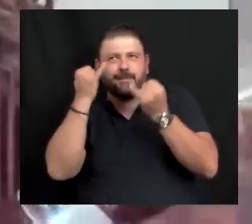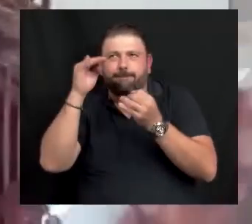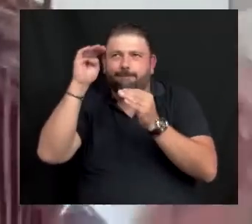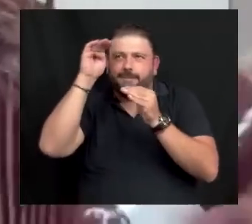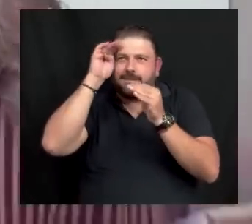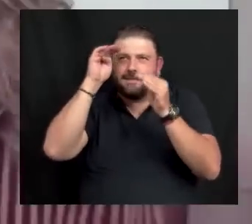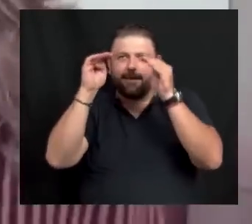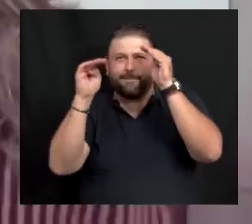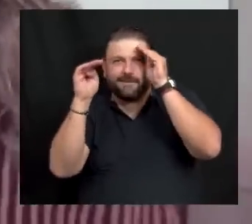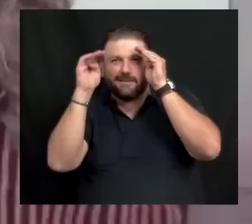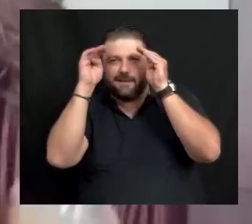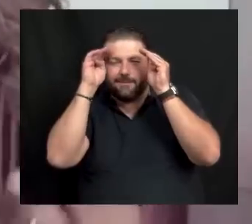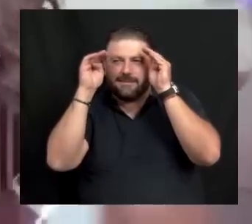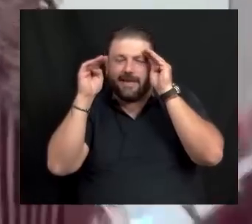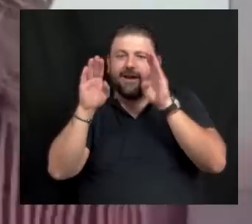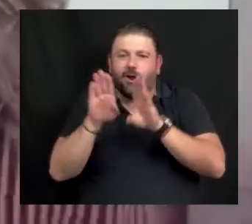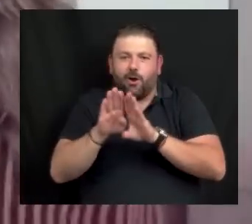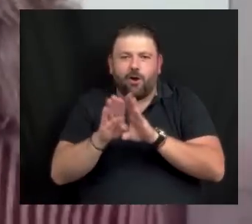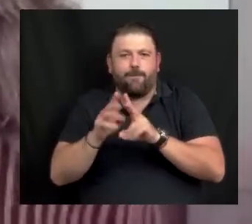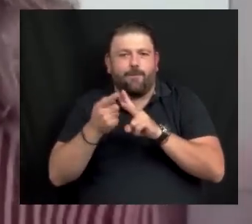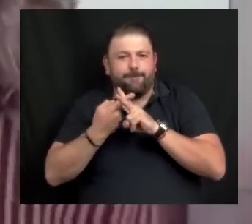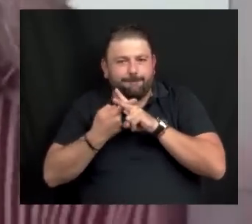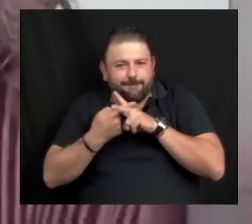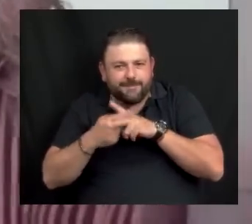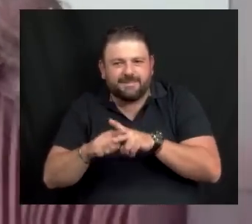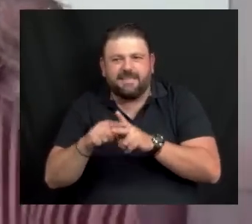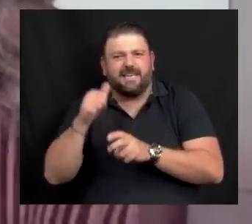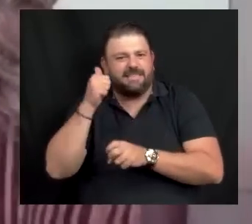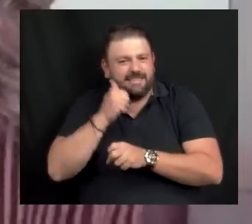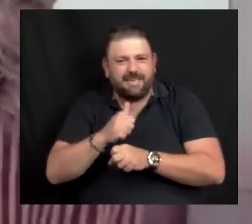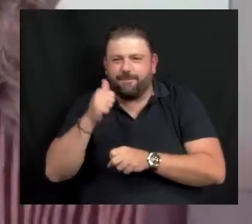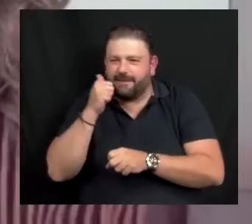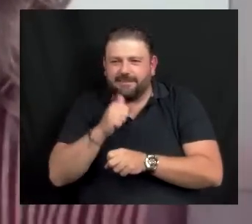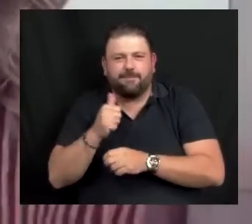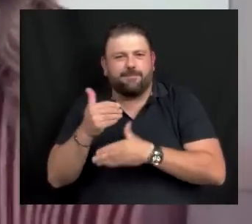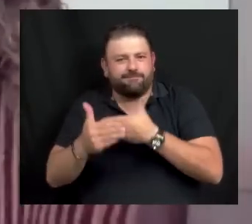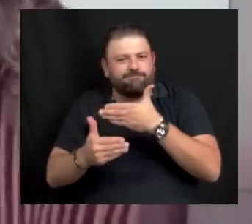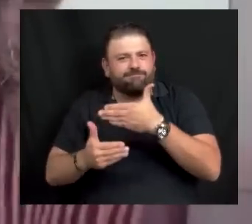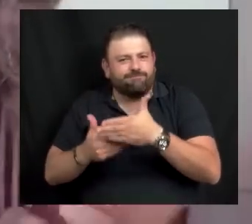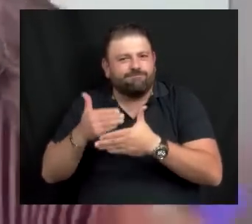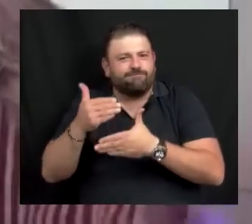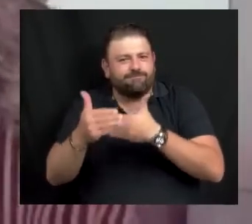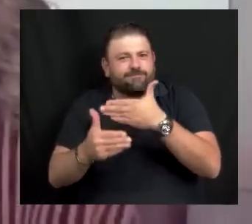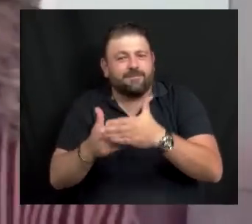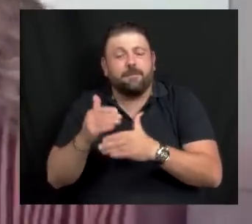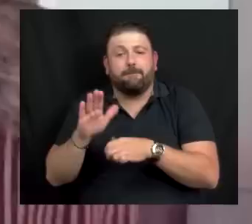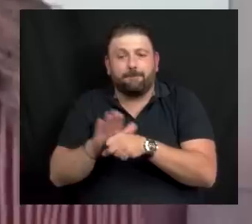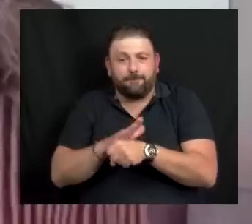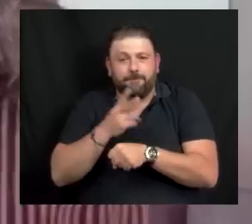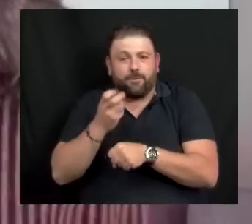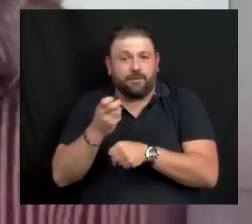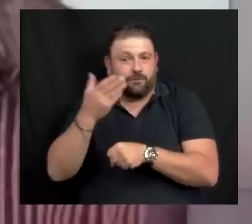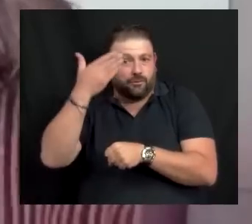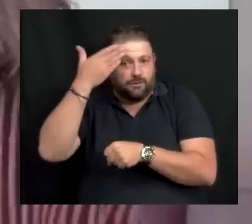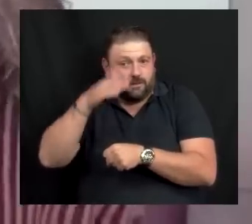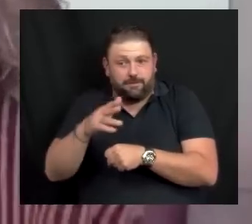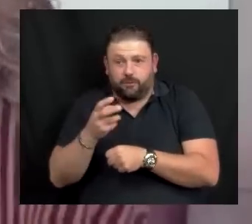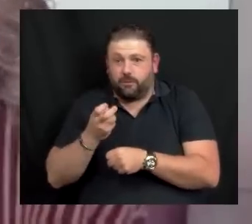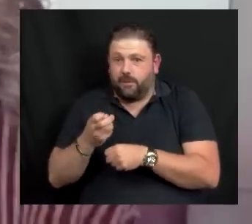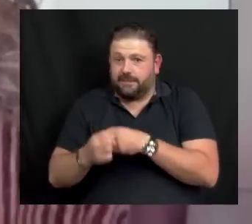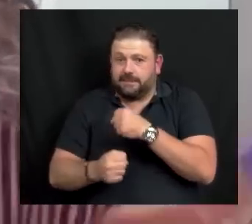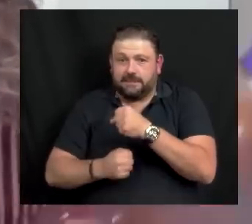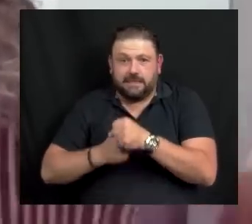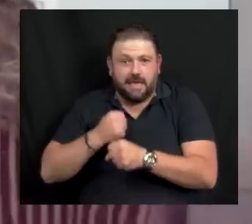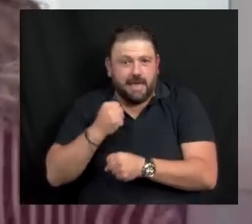empezar, reempezar y volver a hacer cada vez. Y creo que parte de ello pues tiene que ver con un año nuevo como este. Y